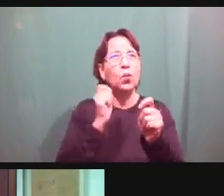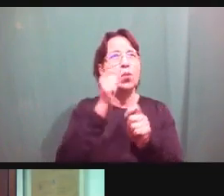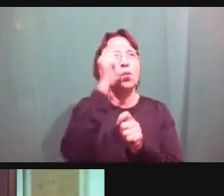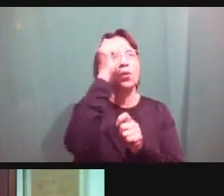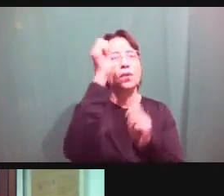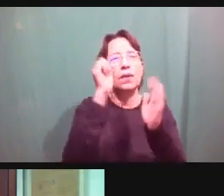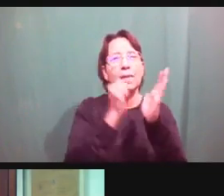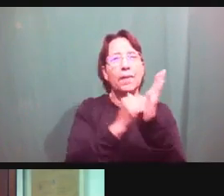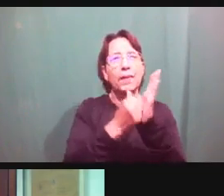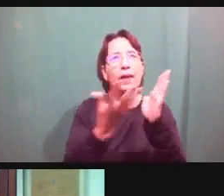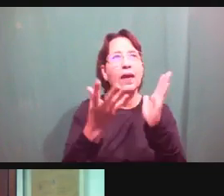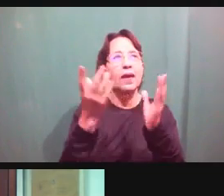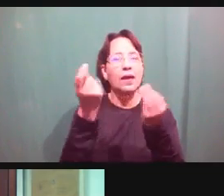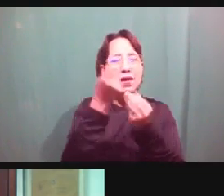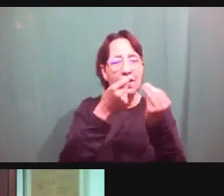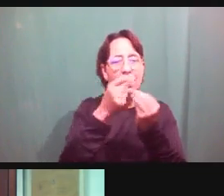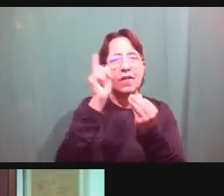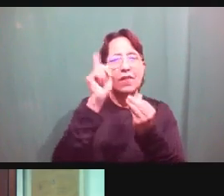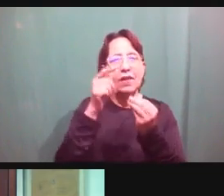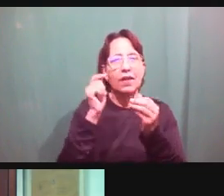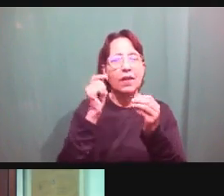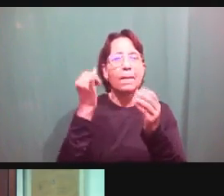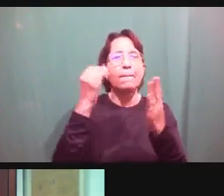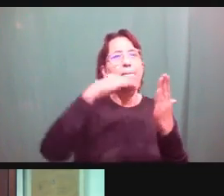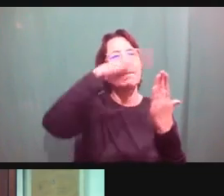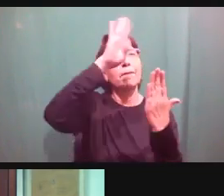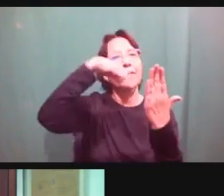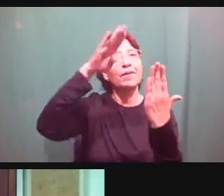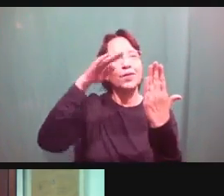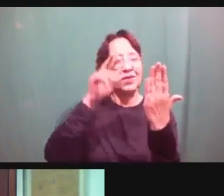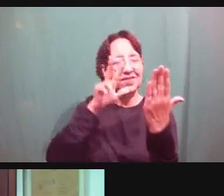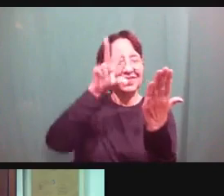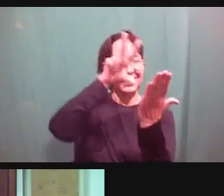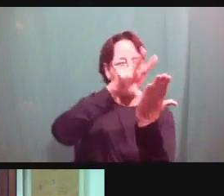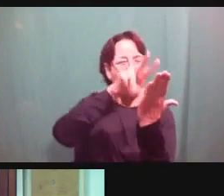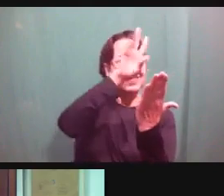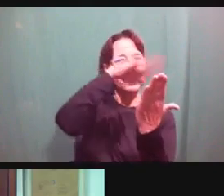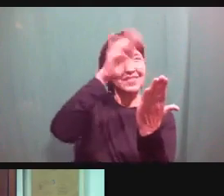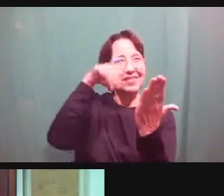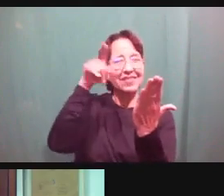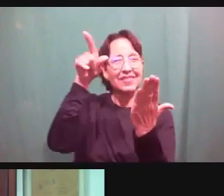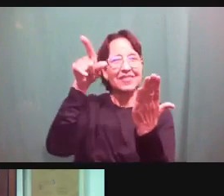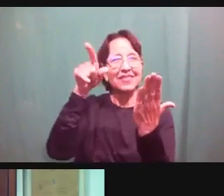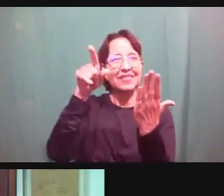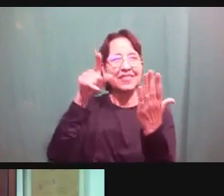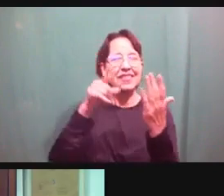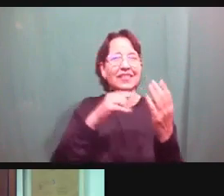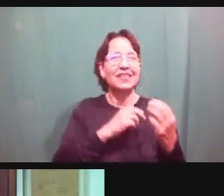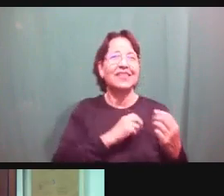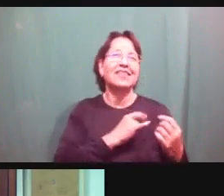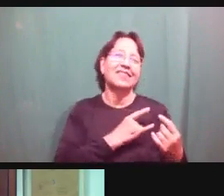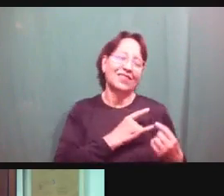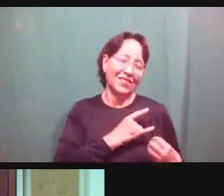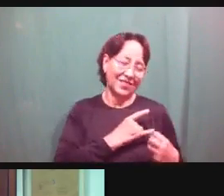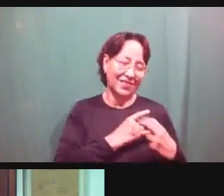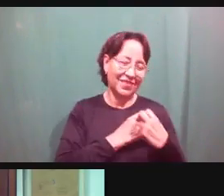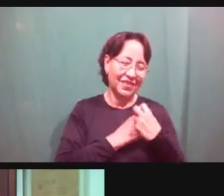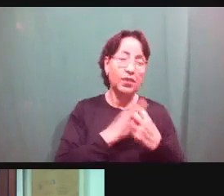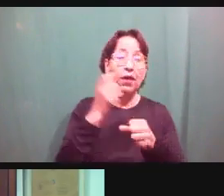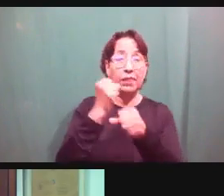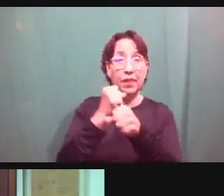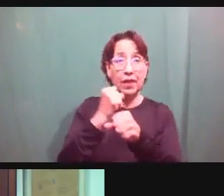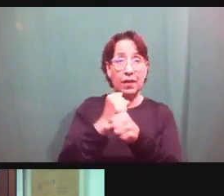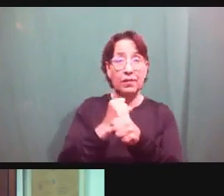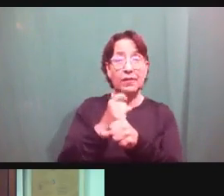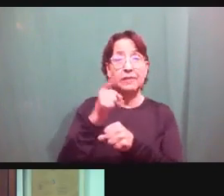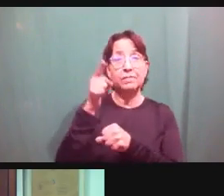material gráfico y pintura de caballete en la Universidad Externado de Colombia. Trabajó en el Archivo Histórico de Bogotá por